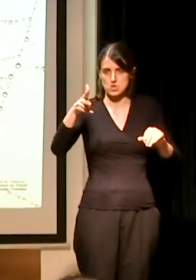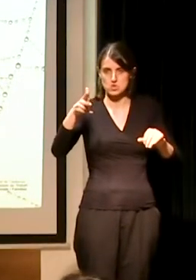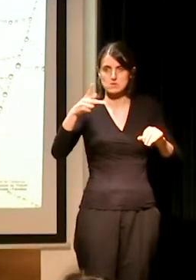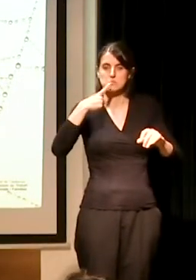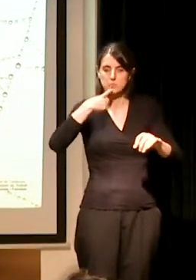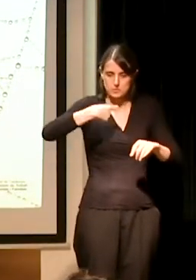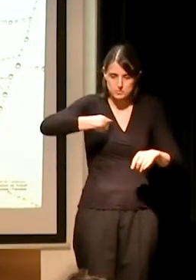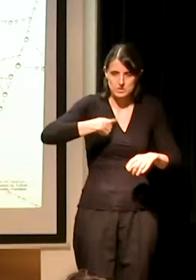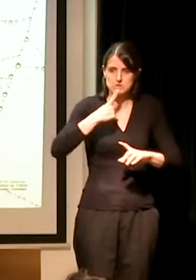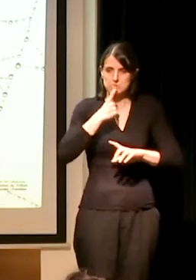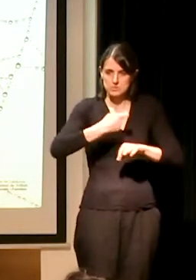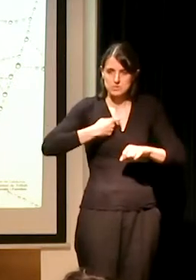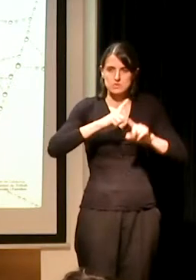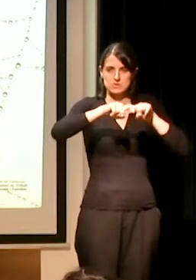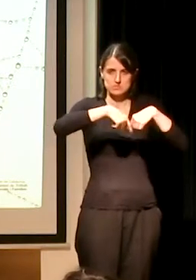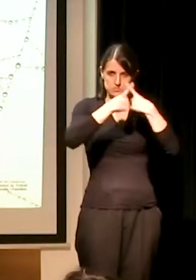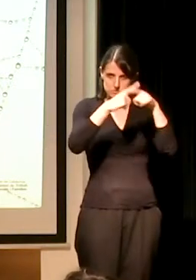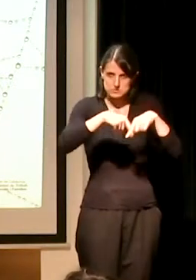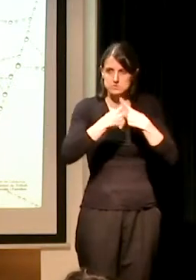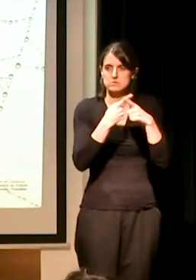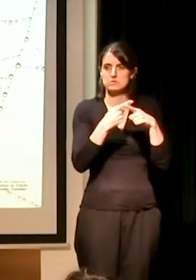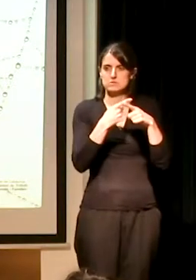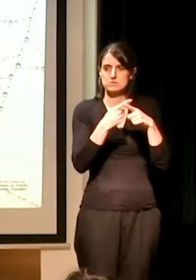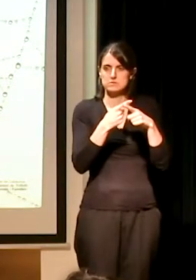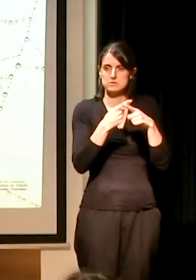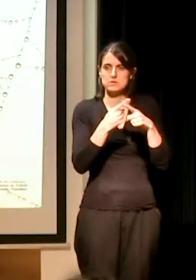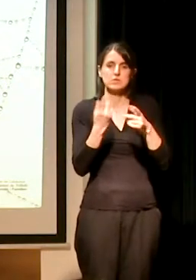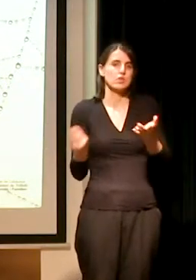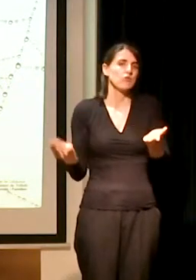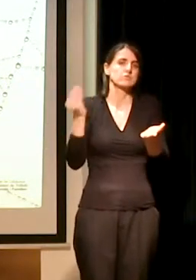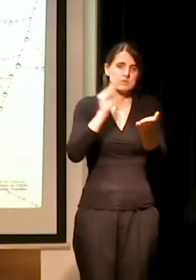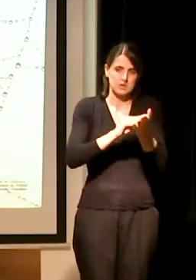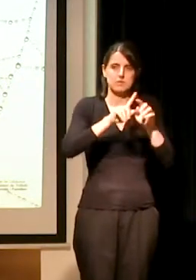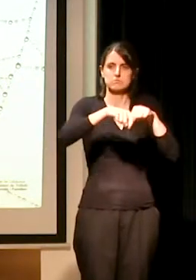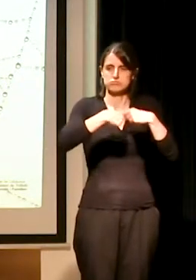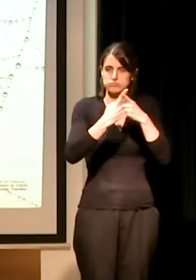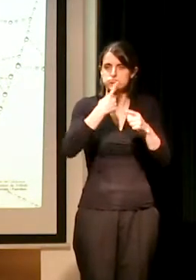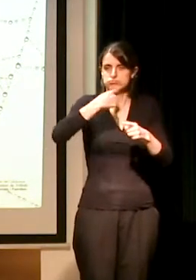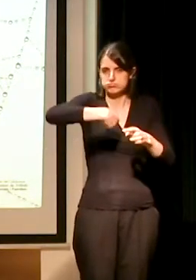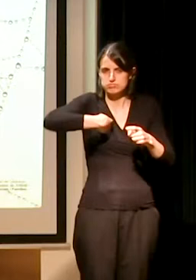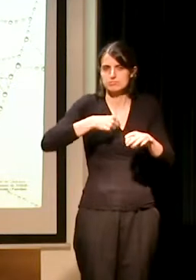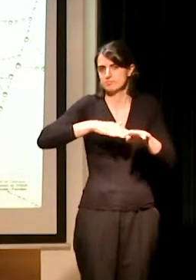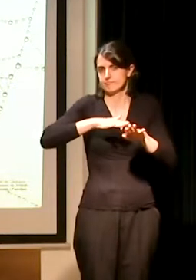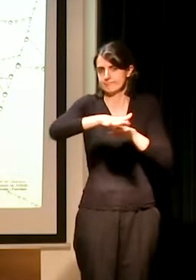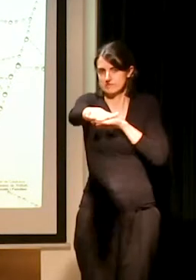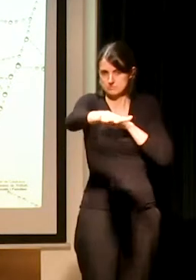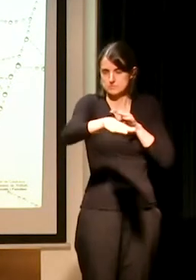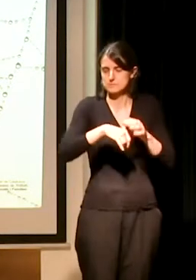y preguntarse y preguntarse y posicionarse y volverse a posicionar y volverse a preguntar y volverse